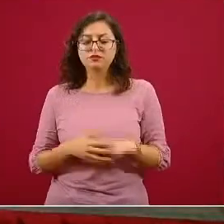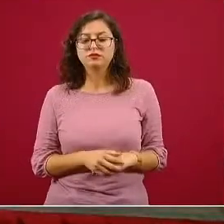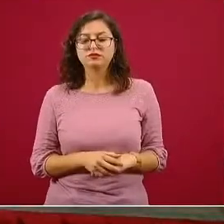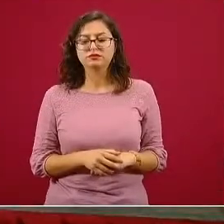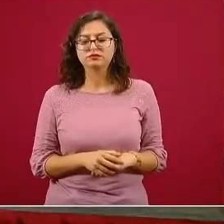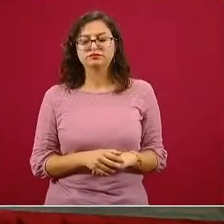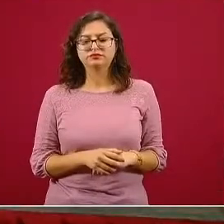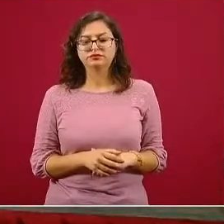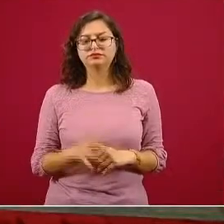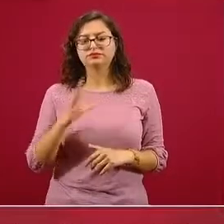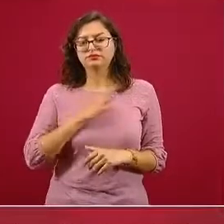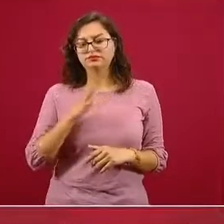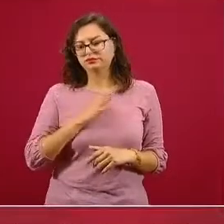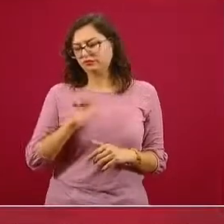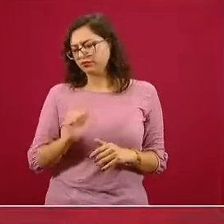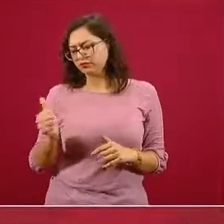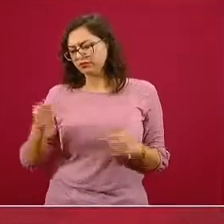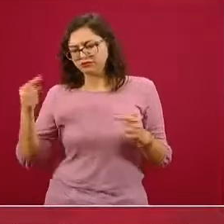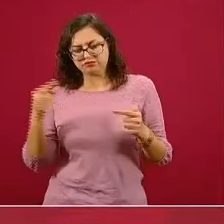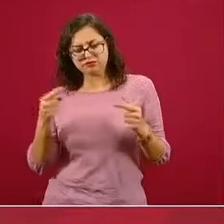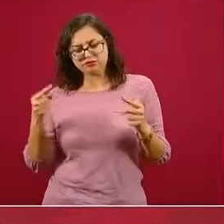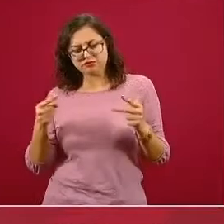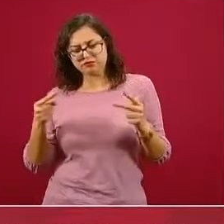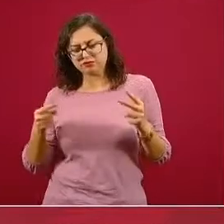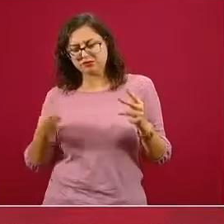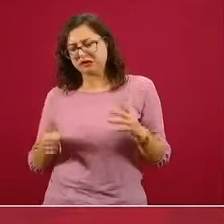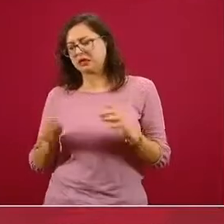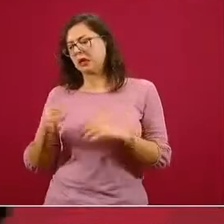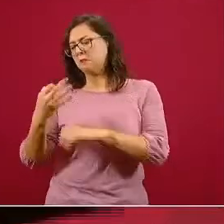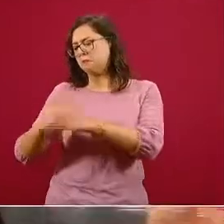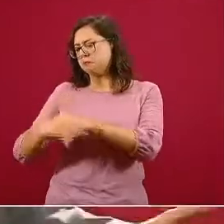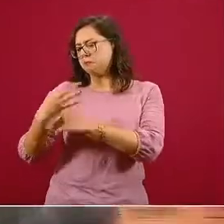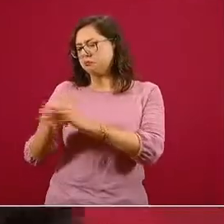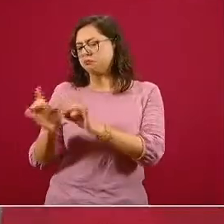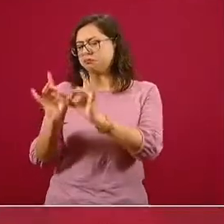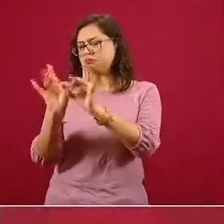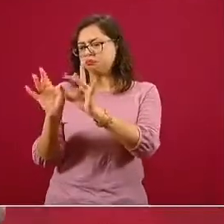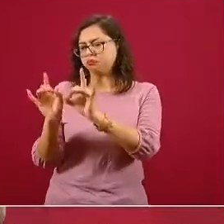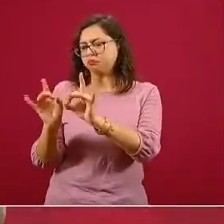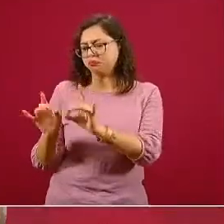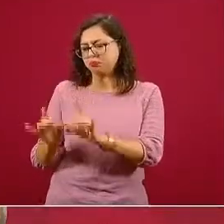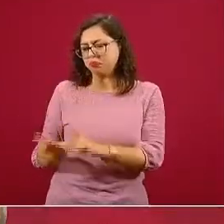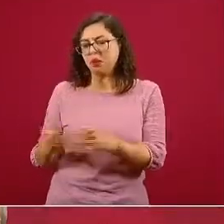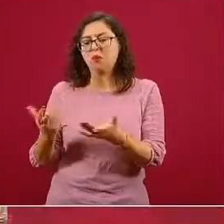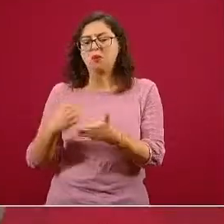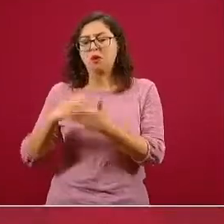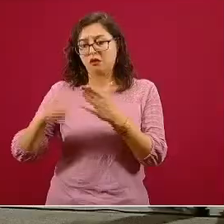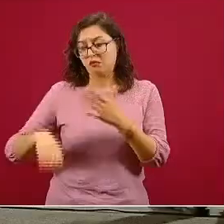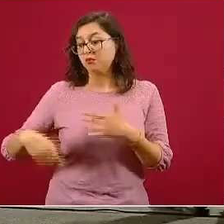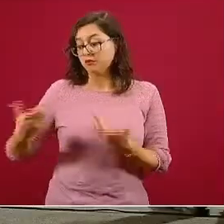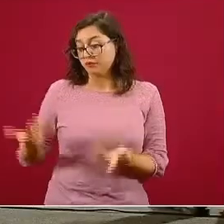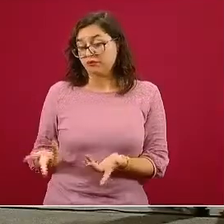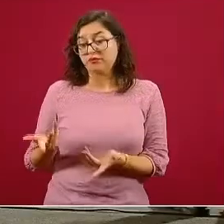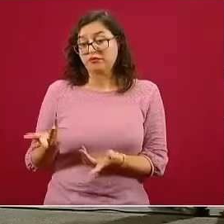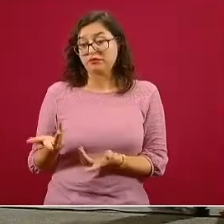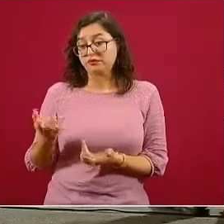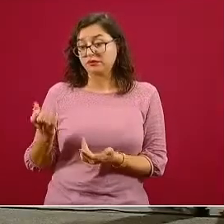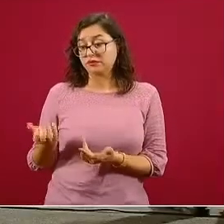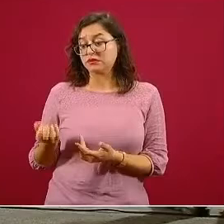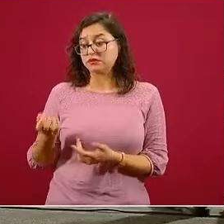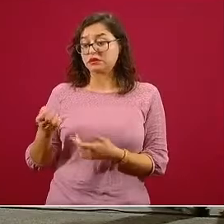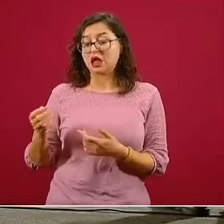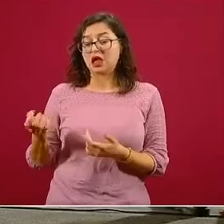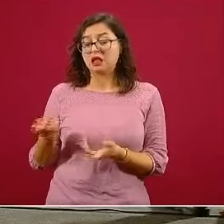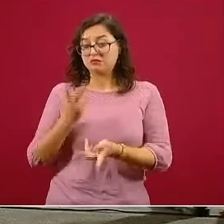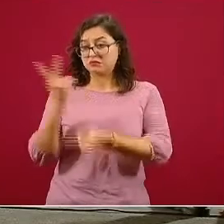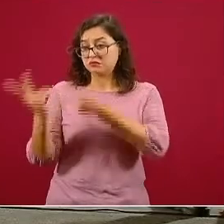otros componentes transversales de ocurrencia esporádica, podríamos decir, como la Encuesta Nacional de Salud y Nutrición, que nos permiten, como